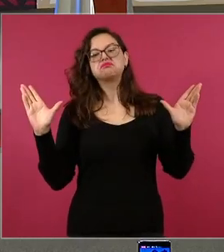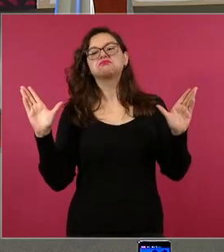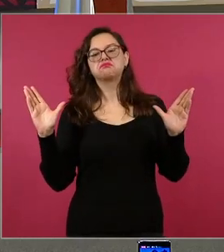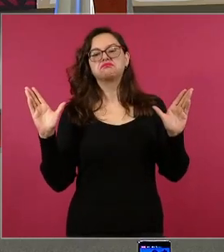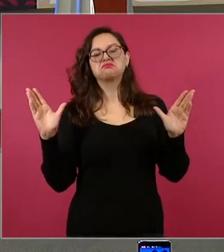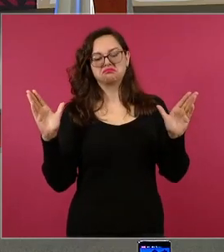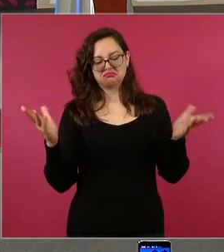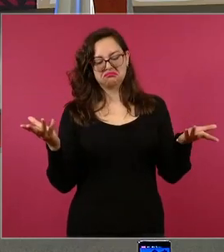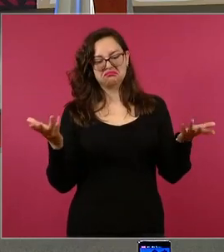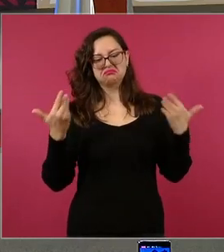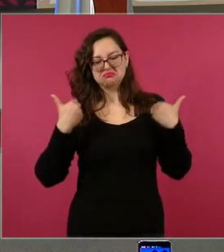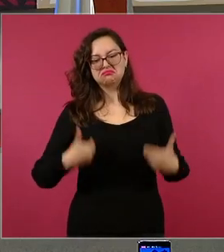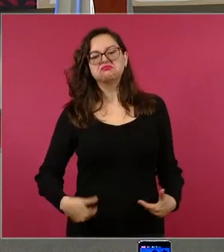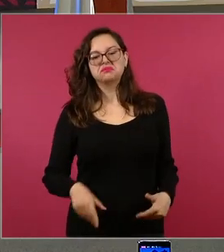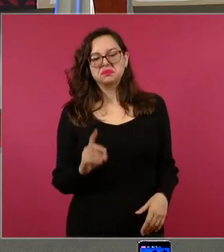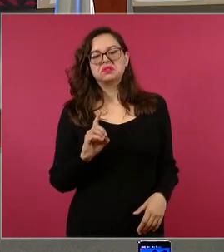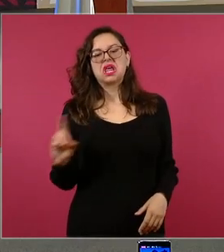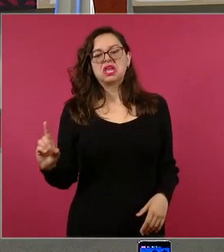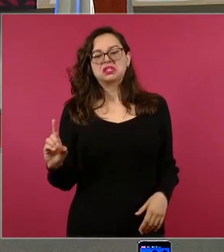pero en el fondo es lo mismo.